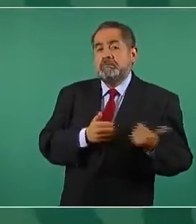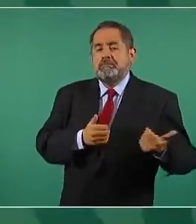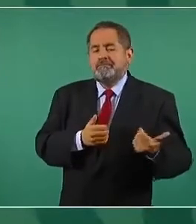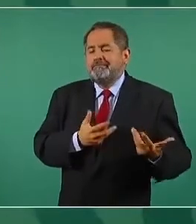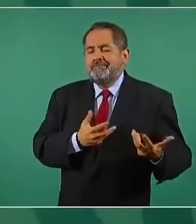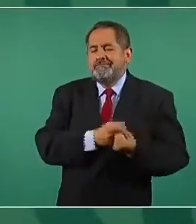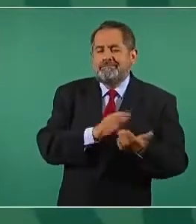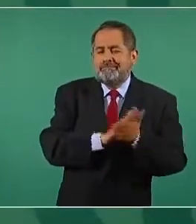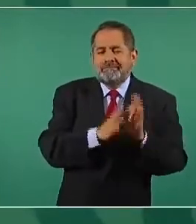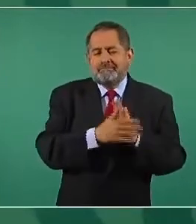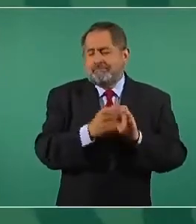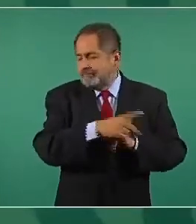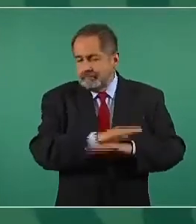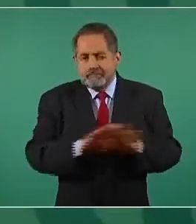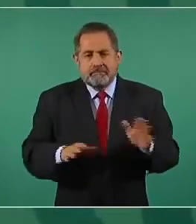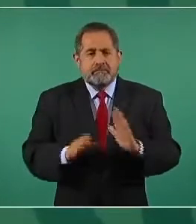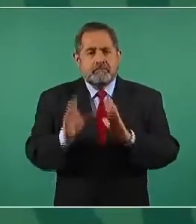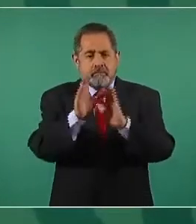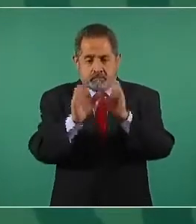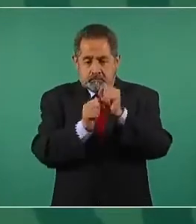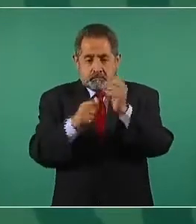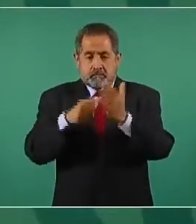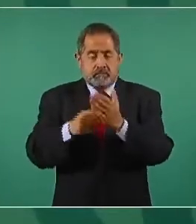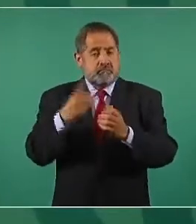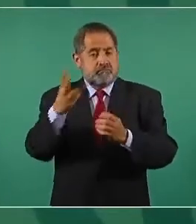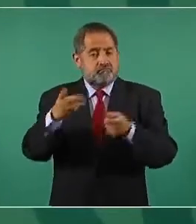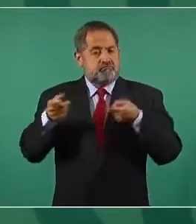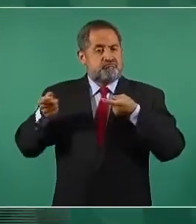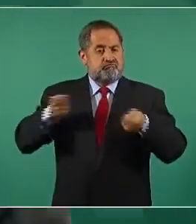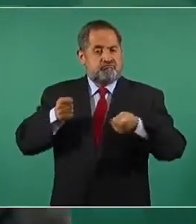La Constitución establece de que hay 3 poderes